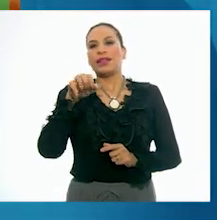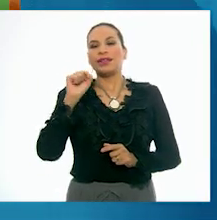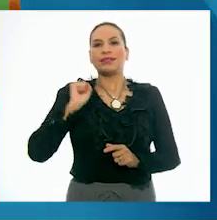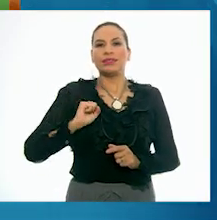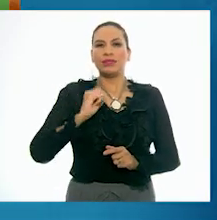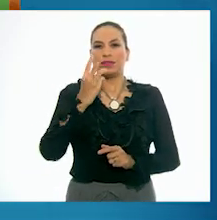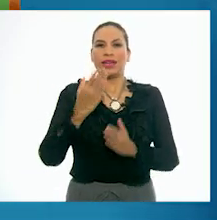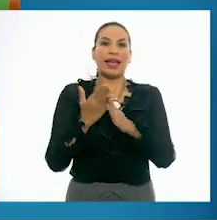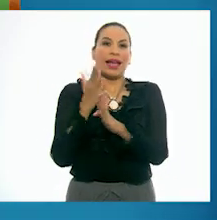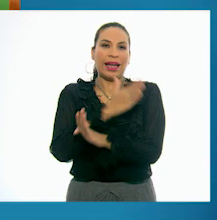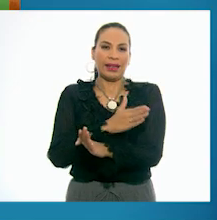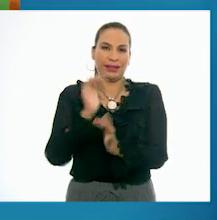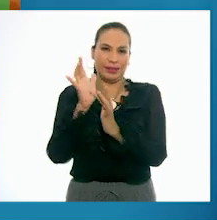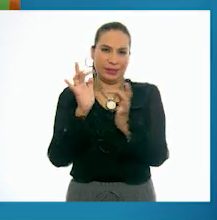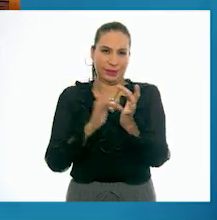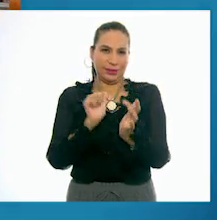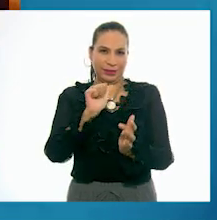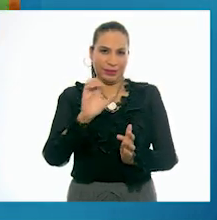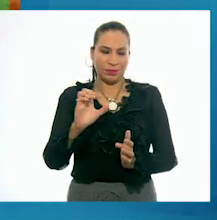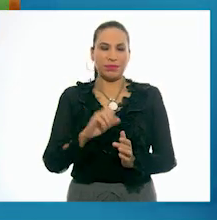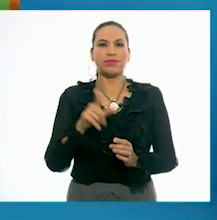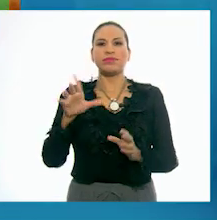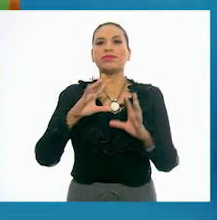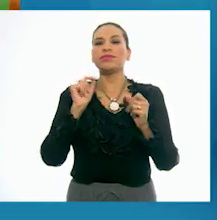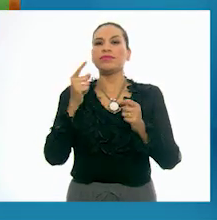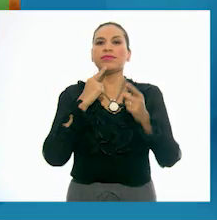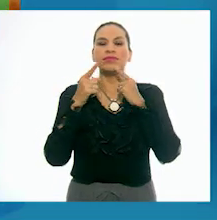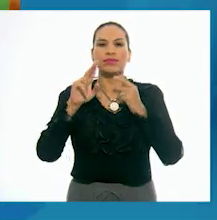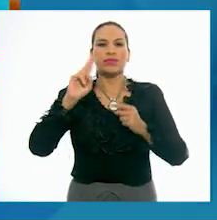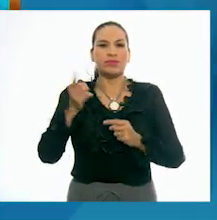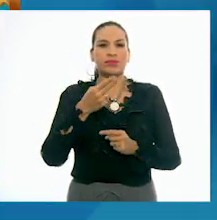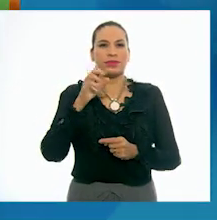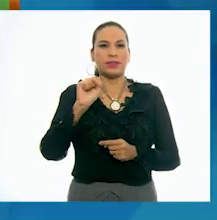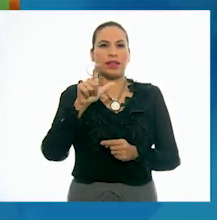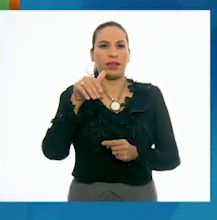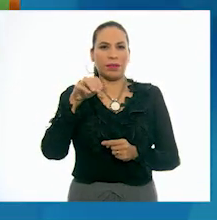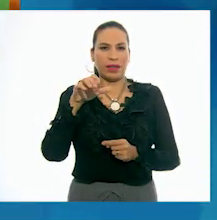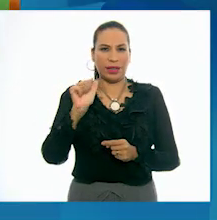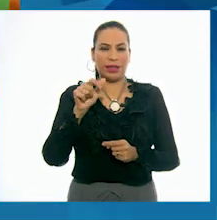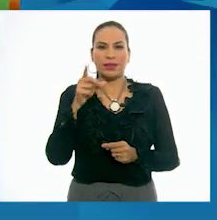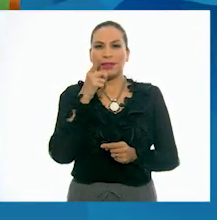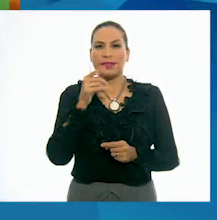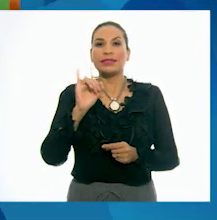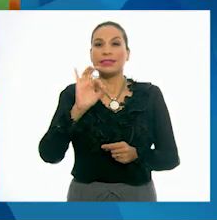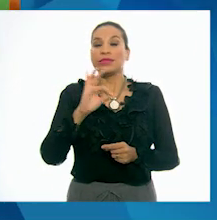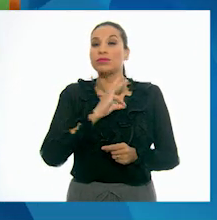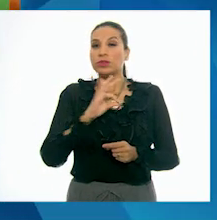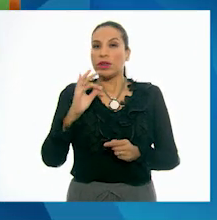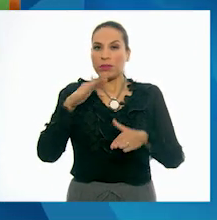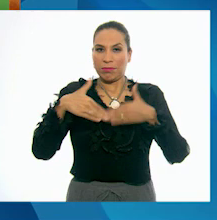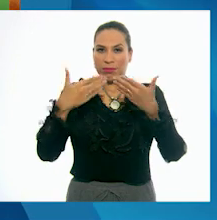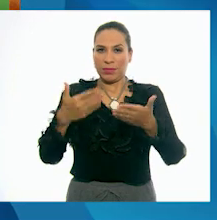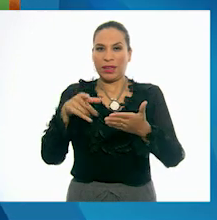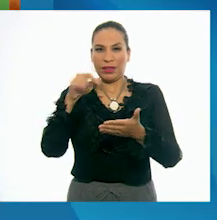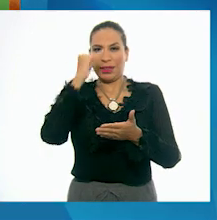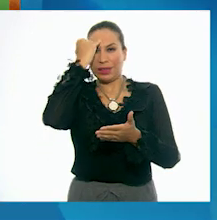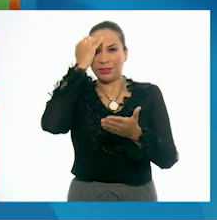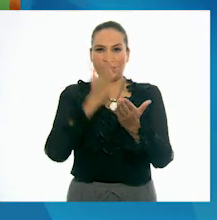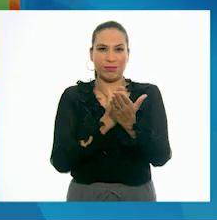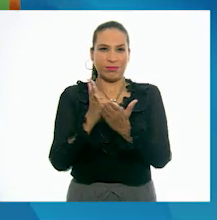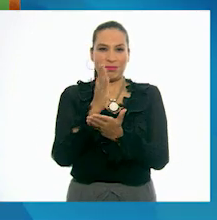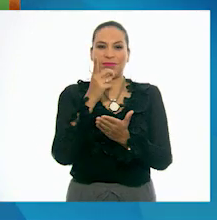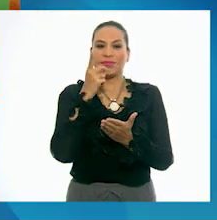a.C. En conclusión, la Universidad de Salamanca decía que, si bien era posible llegar a las Indias por la